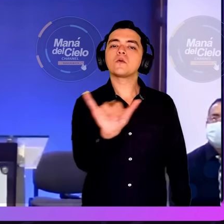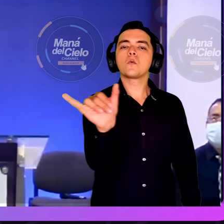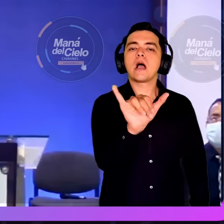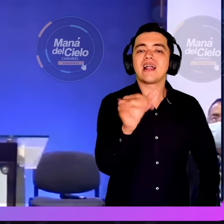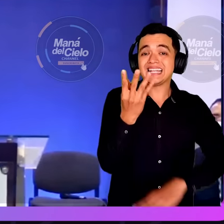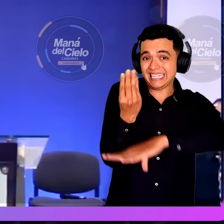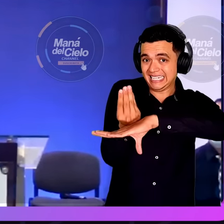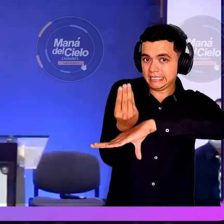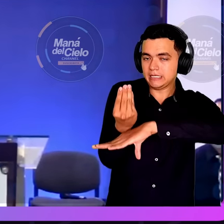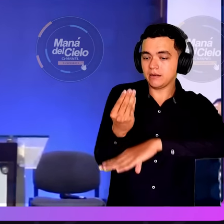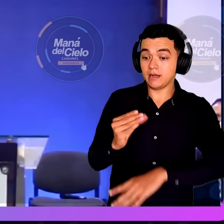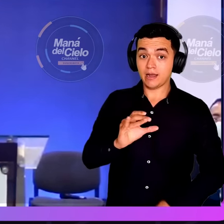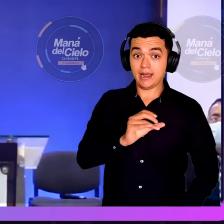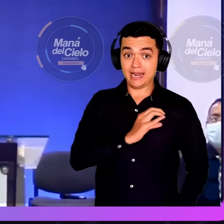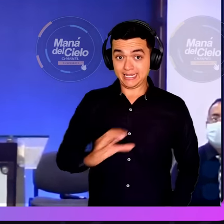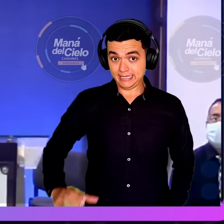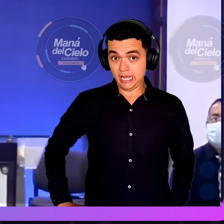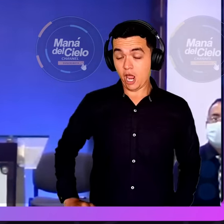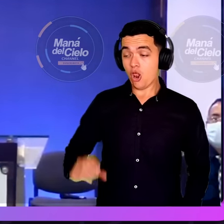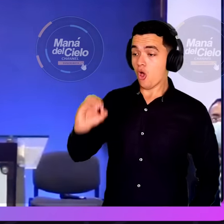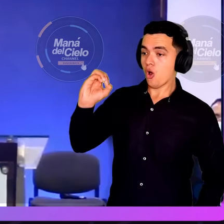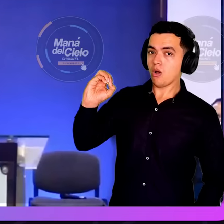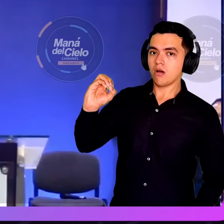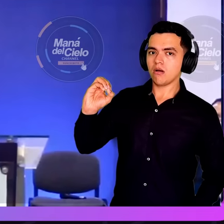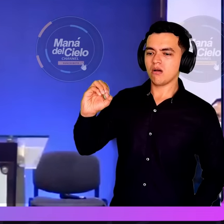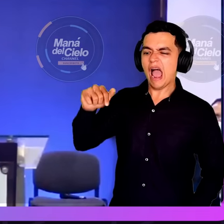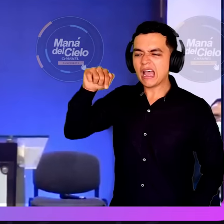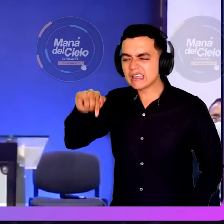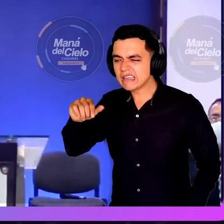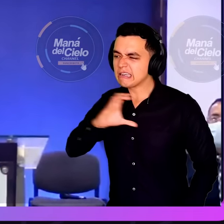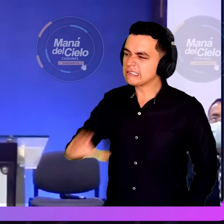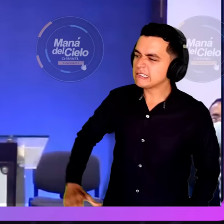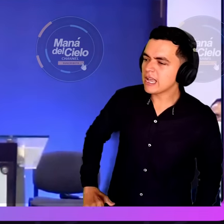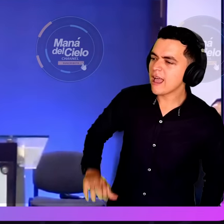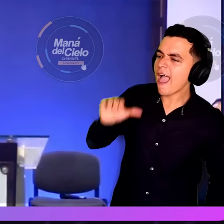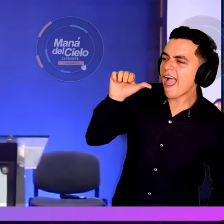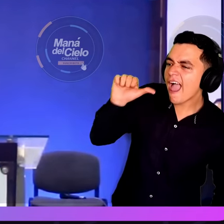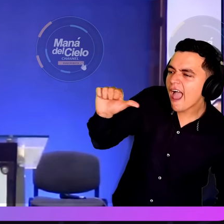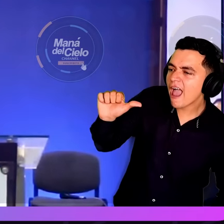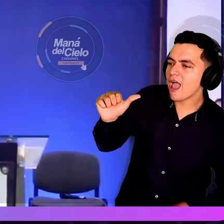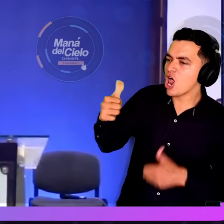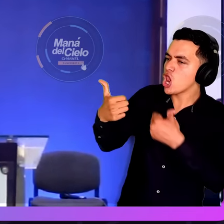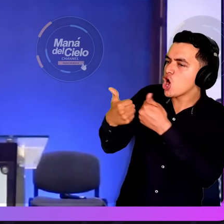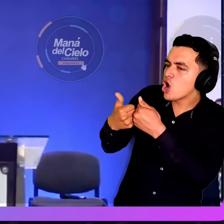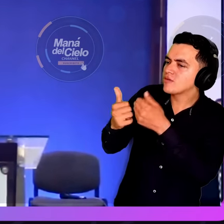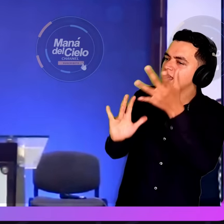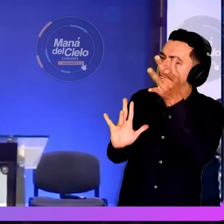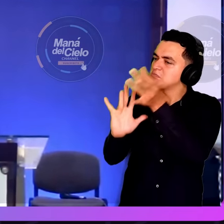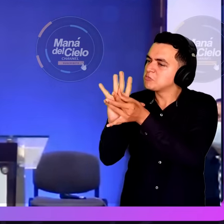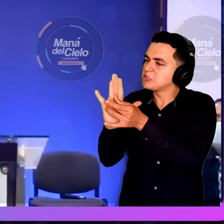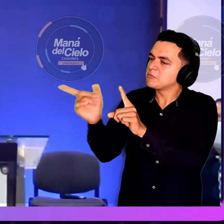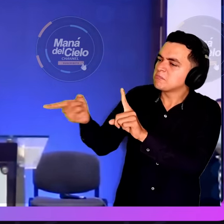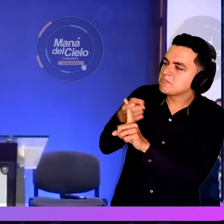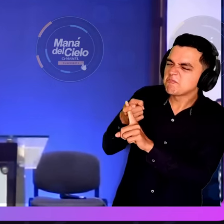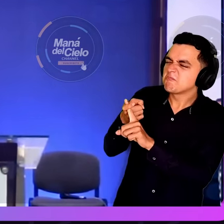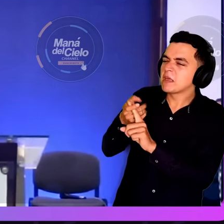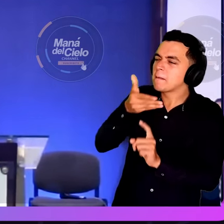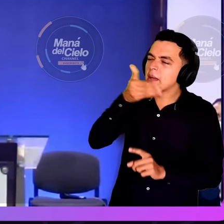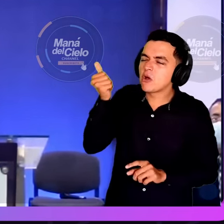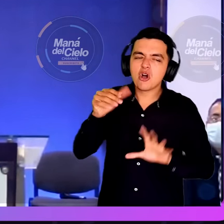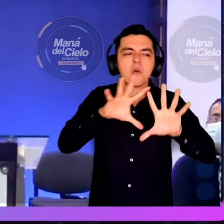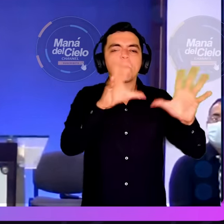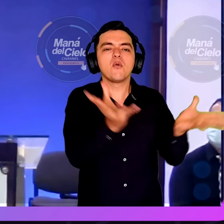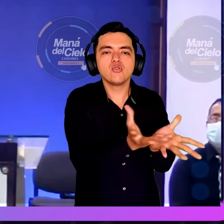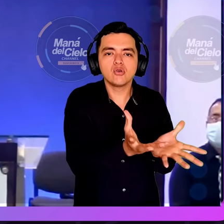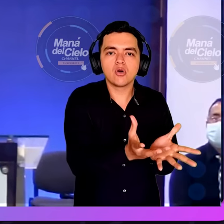filistea? ¿Acaso no hay muchacha en el pueblo de Israel? Ah, papá, qué pena para los jóvenes. Qué pena, papá. Yo decido, es mi